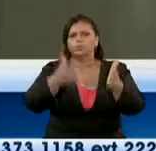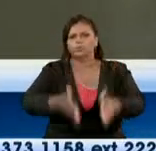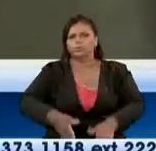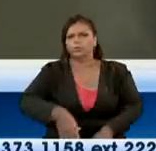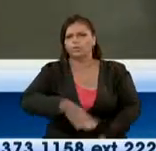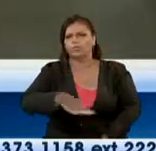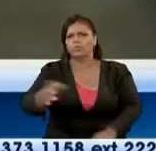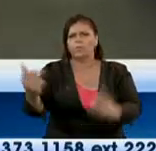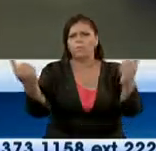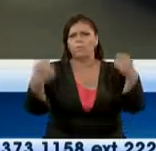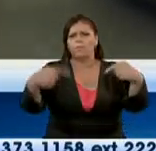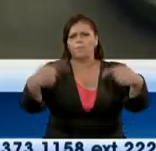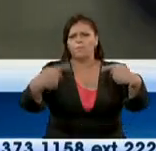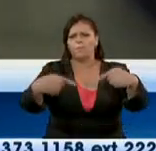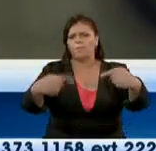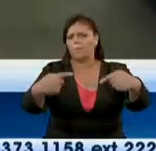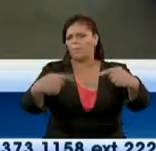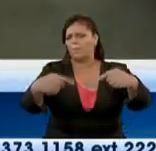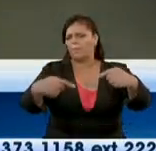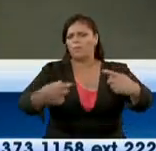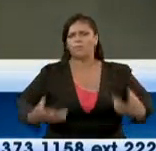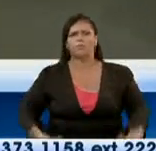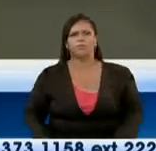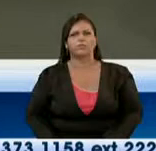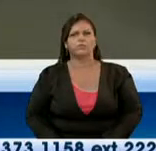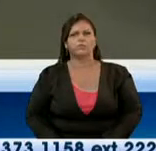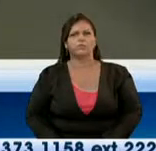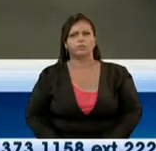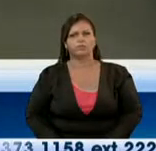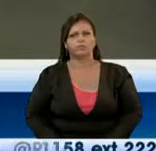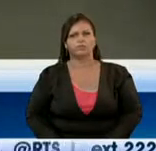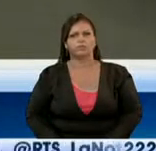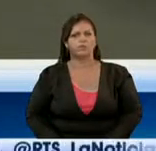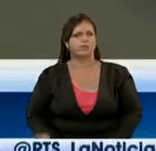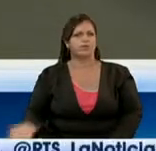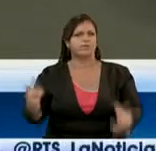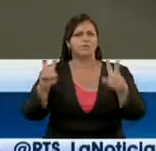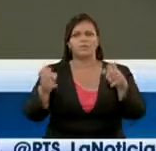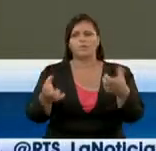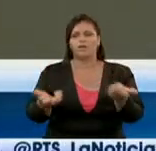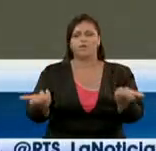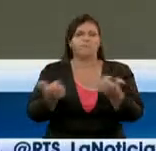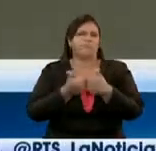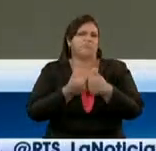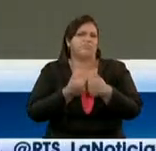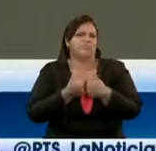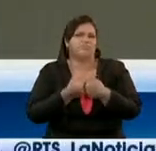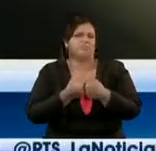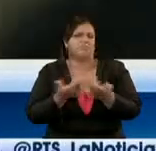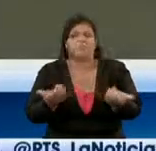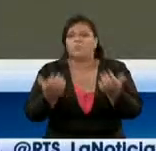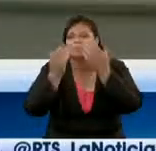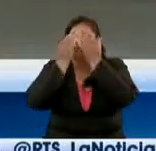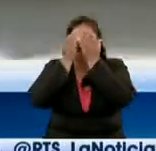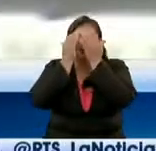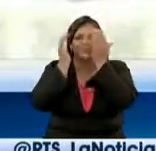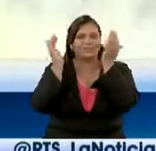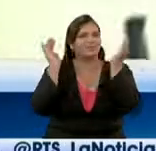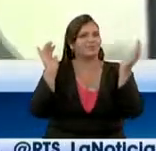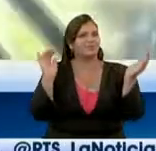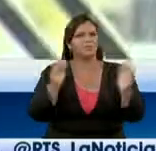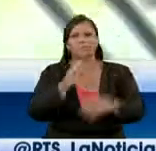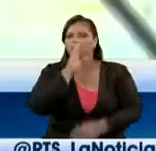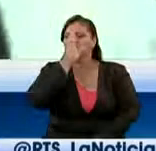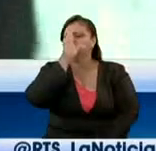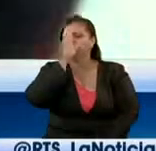pelear entre ellos mismos aquí, pelean entre ellos, se pelean por chicas, no sé por qué pelean en realidad, pero siempre hay